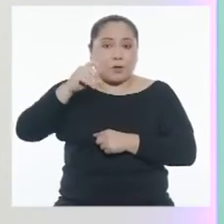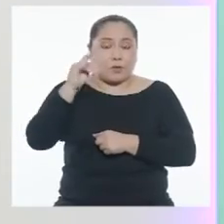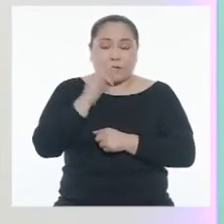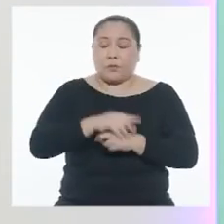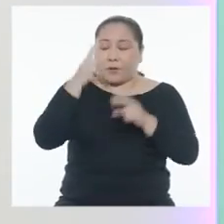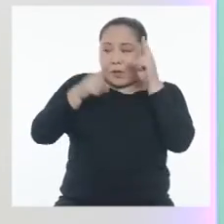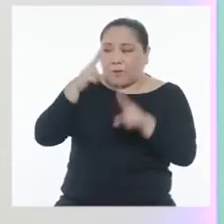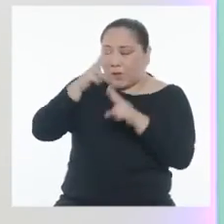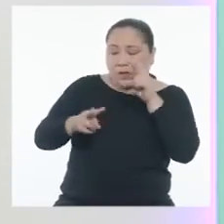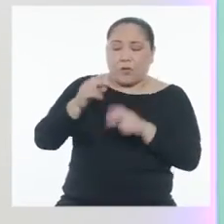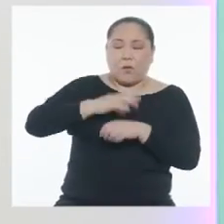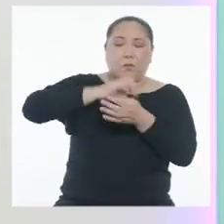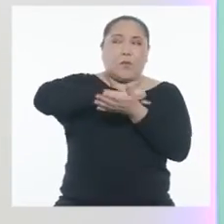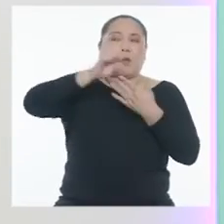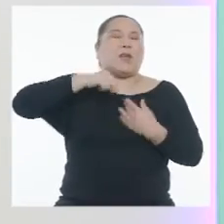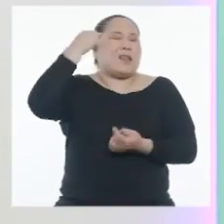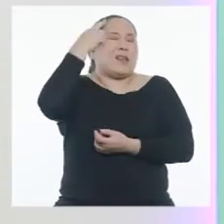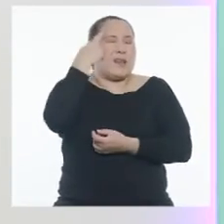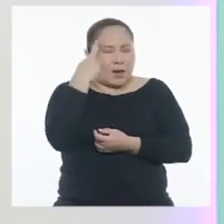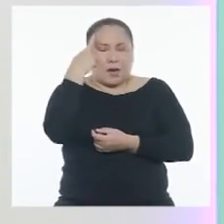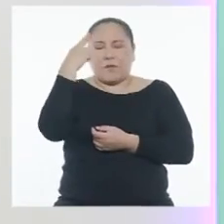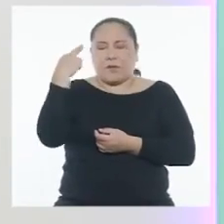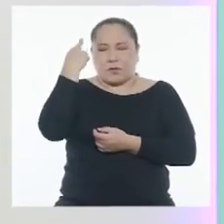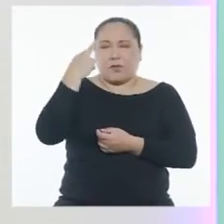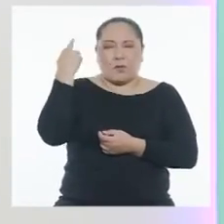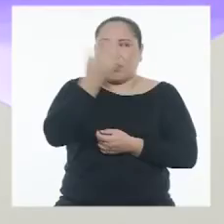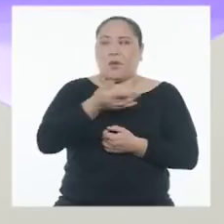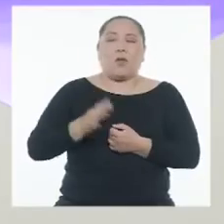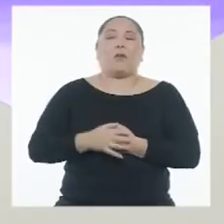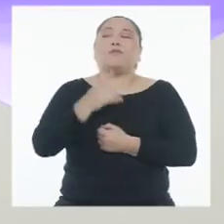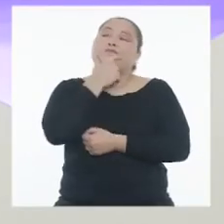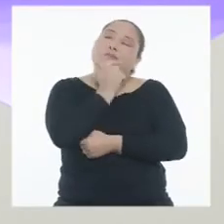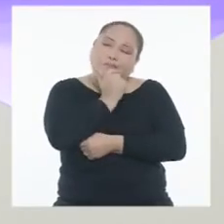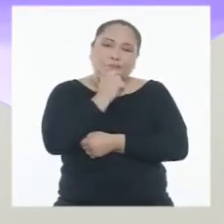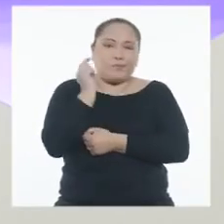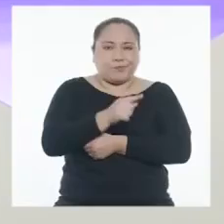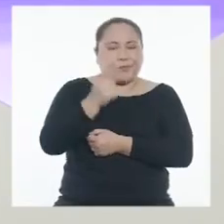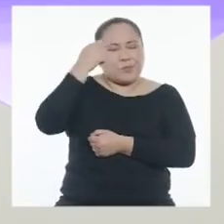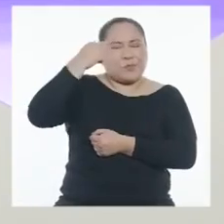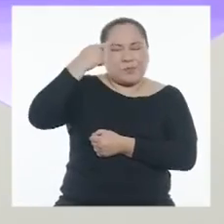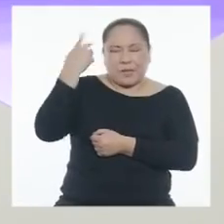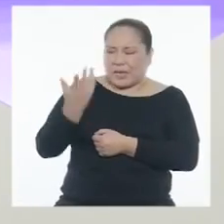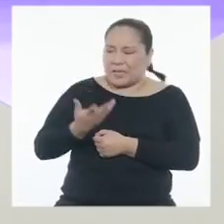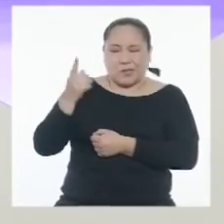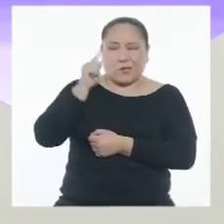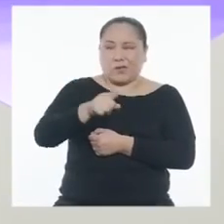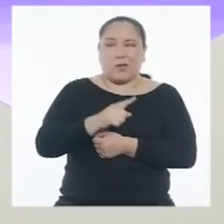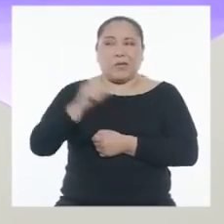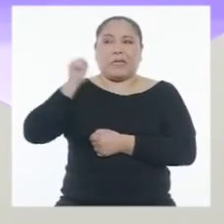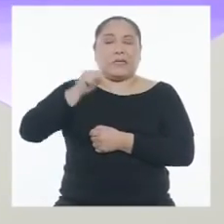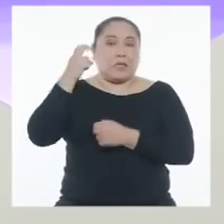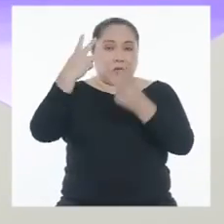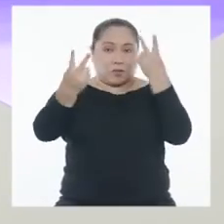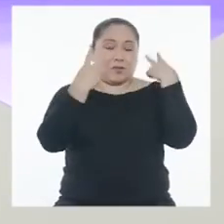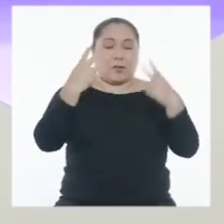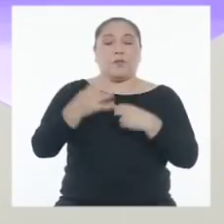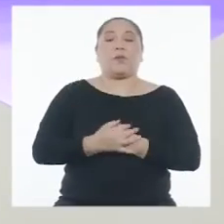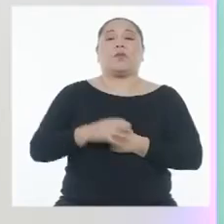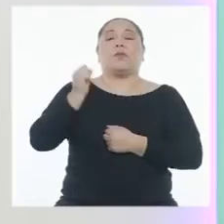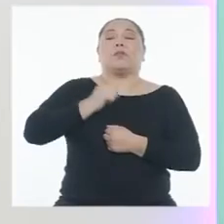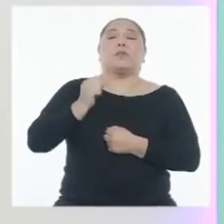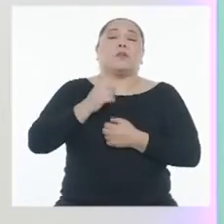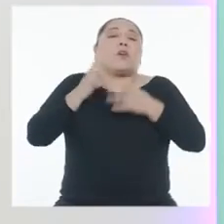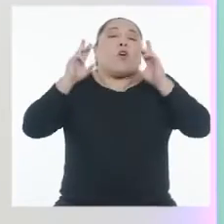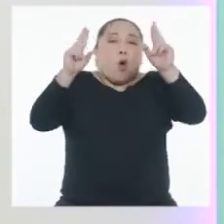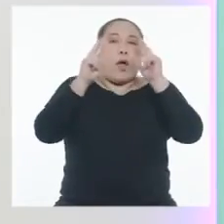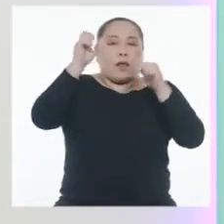haya reflexionado sobre la inseguridad ciudadana en las poblaciones vulnerables. Tengo el presentimiento de que sí nos está viendo, Mario.